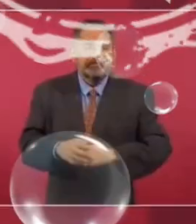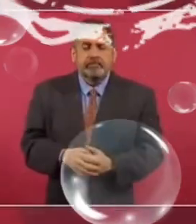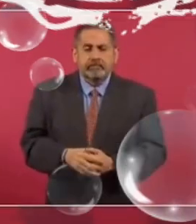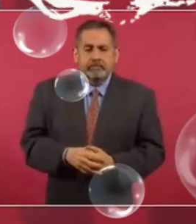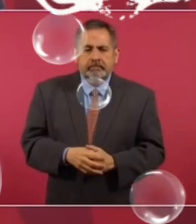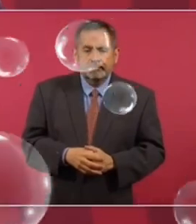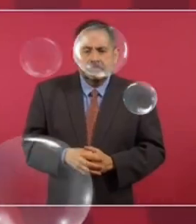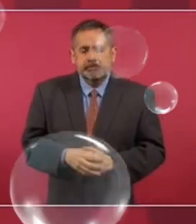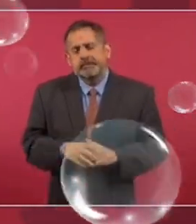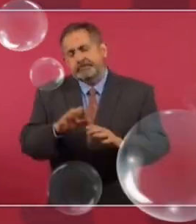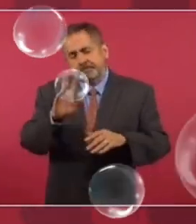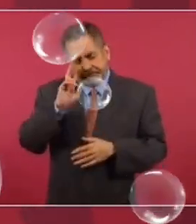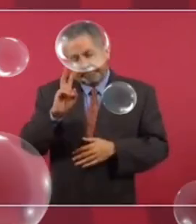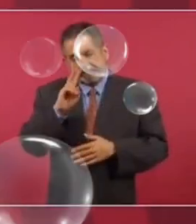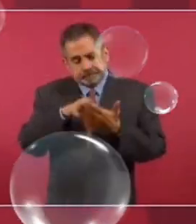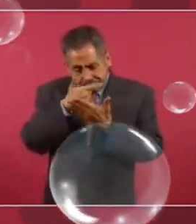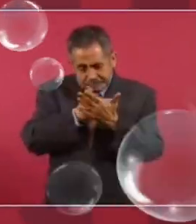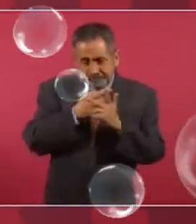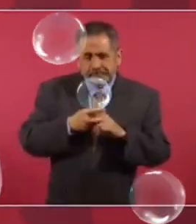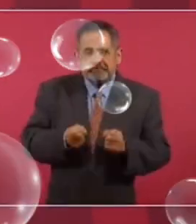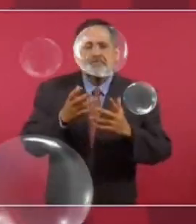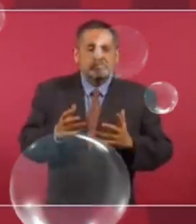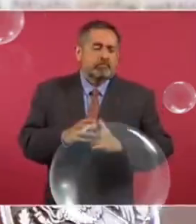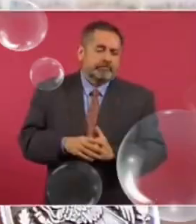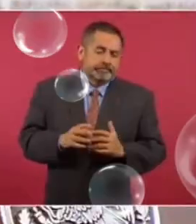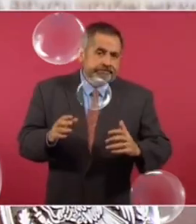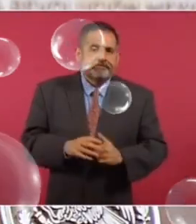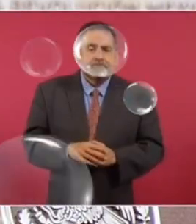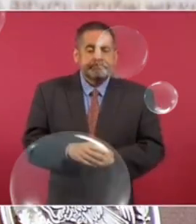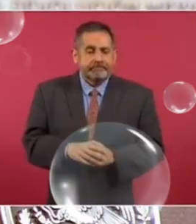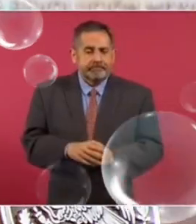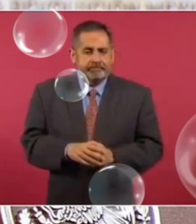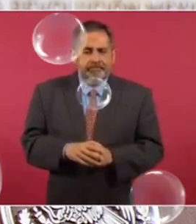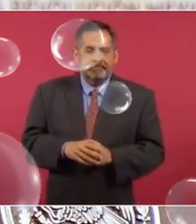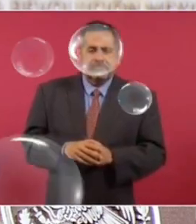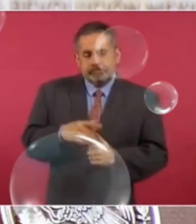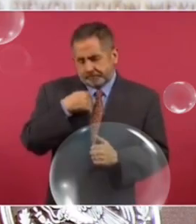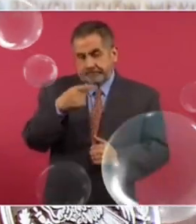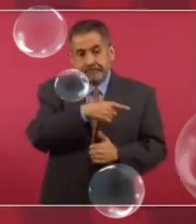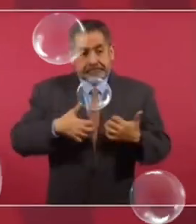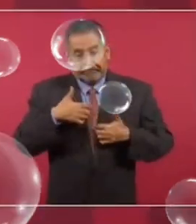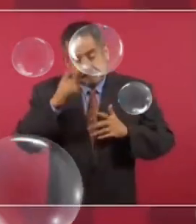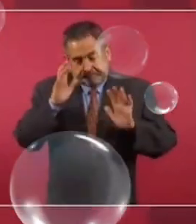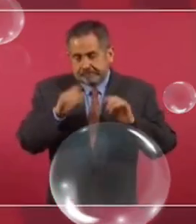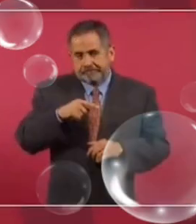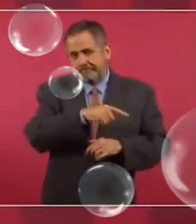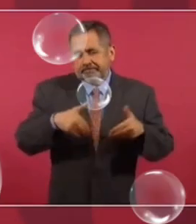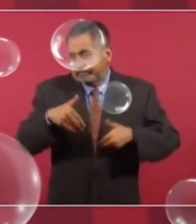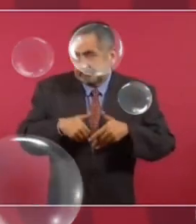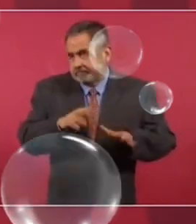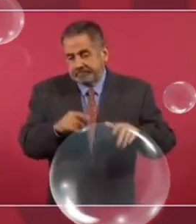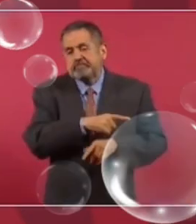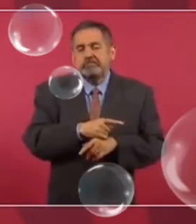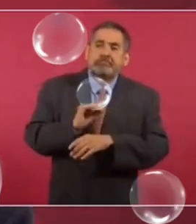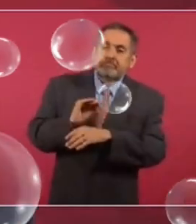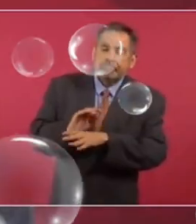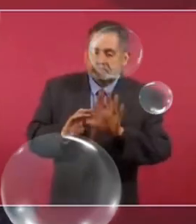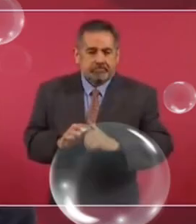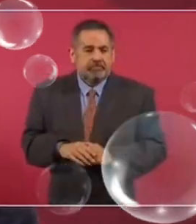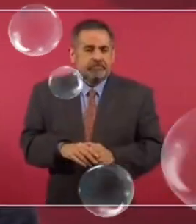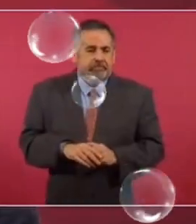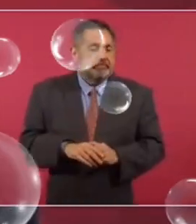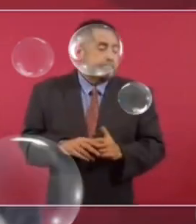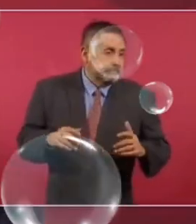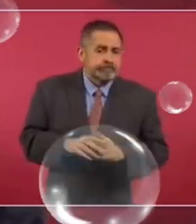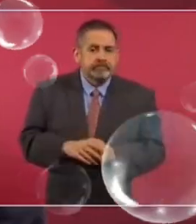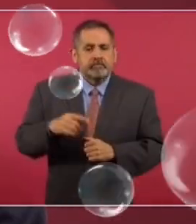Bueno, hay que ver las cifras porque les va a molestar. O a lo mejor no, porque ya tienen un poco más de sentido